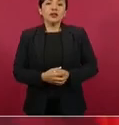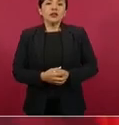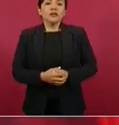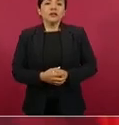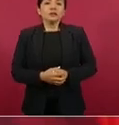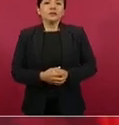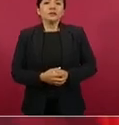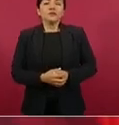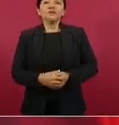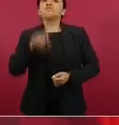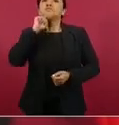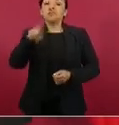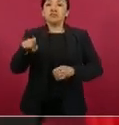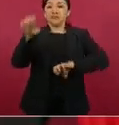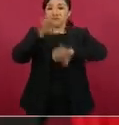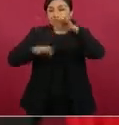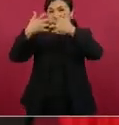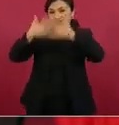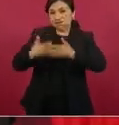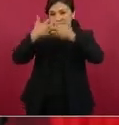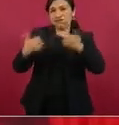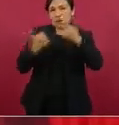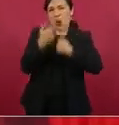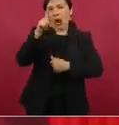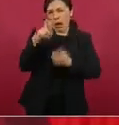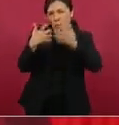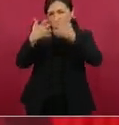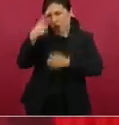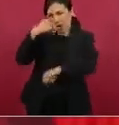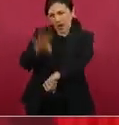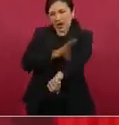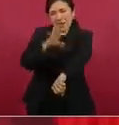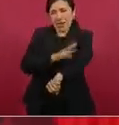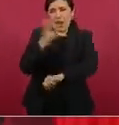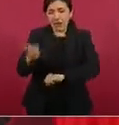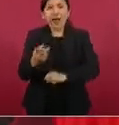esas hidroeléctricas van a poder